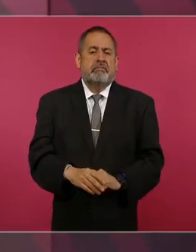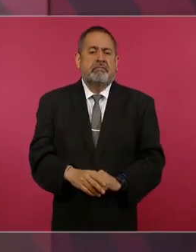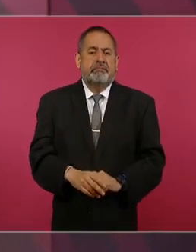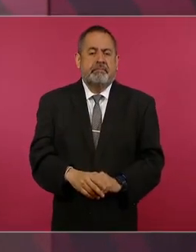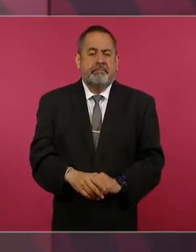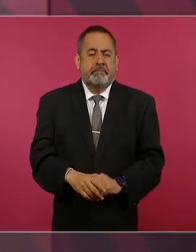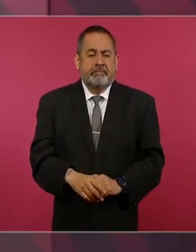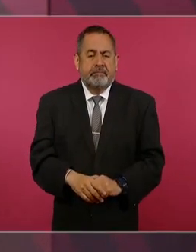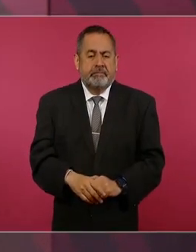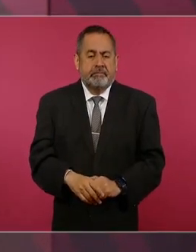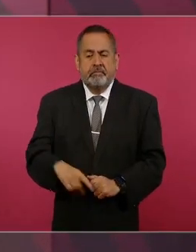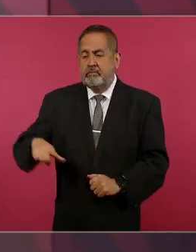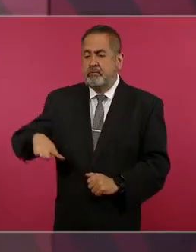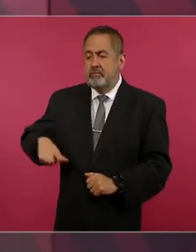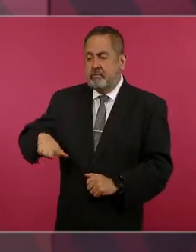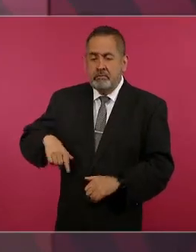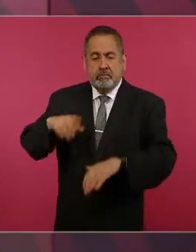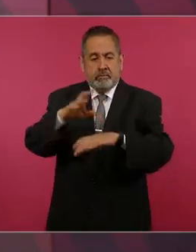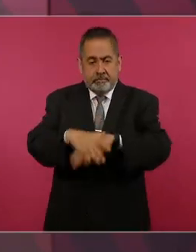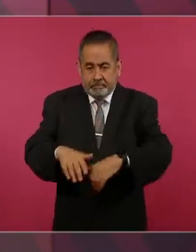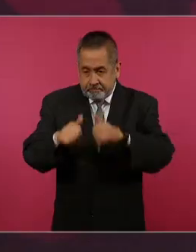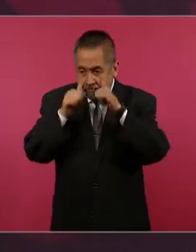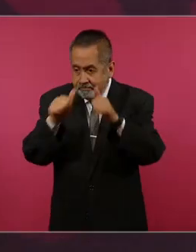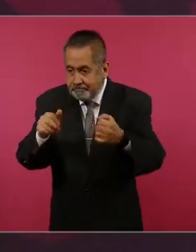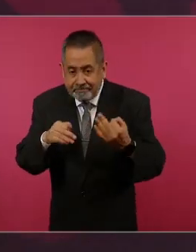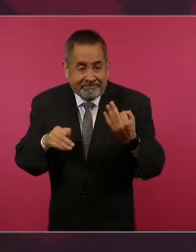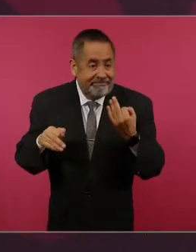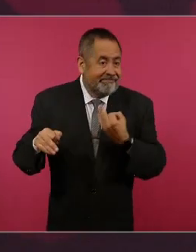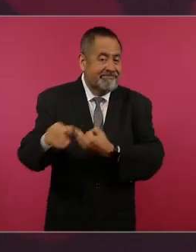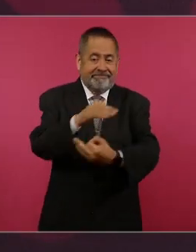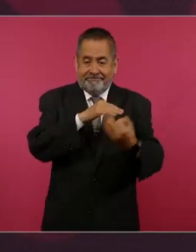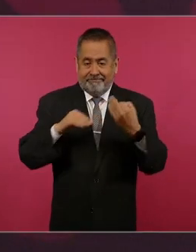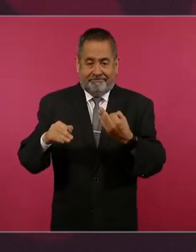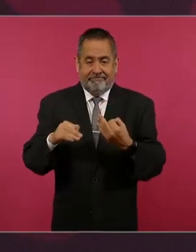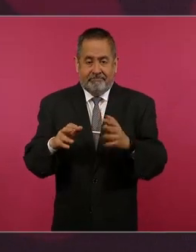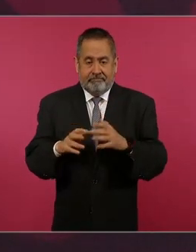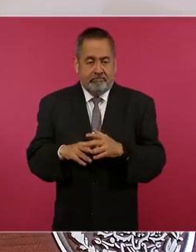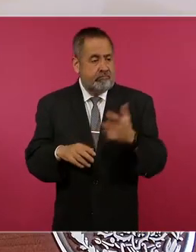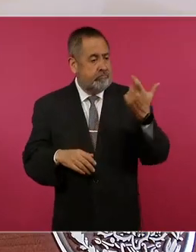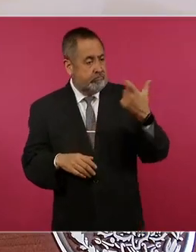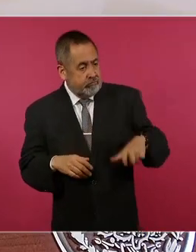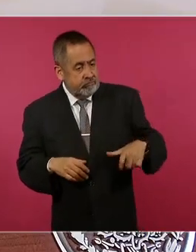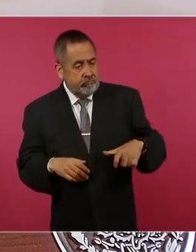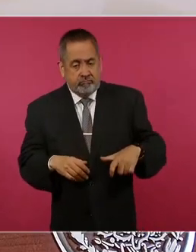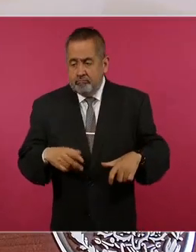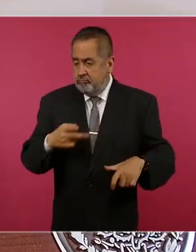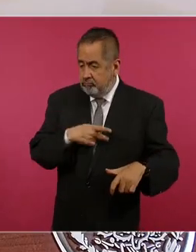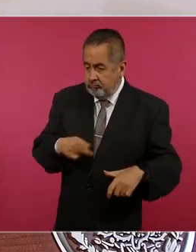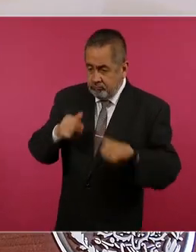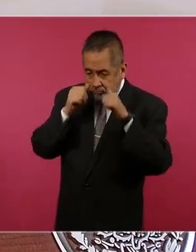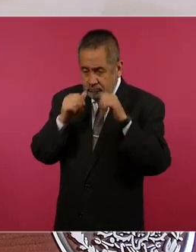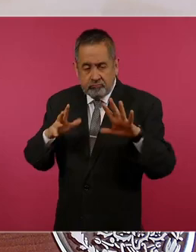y el gobierno es de todos, de ricos, de pobres,